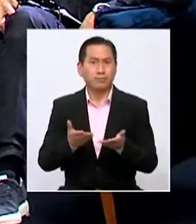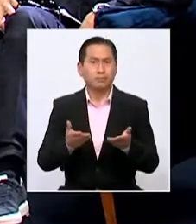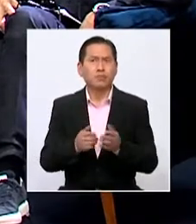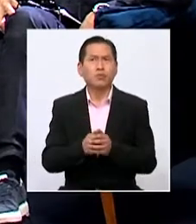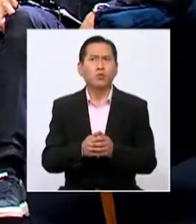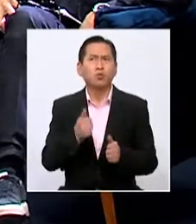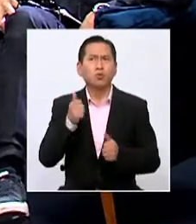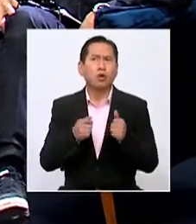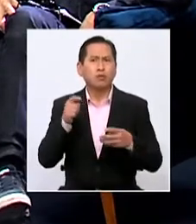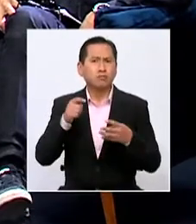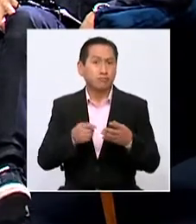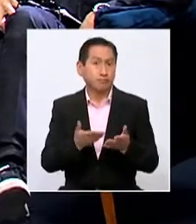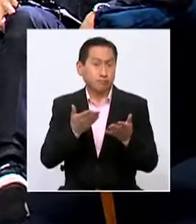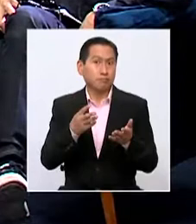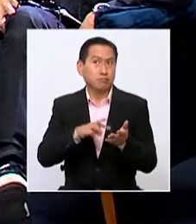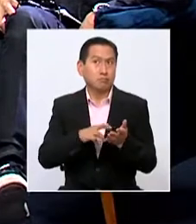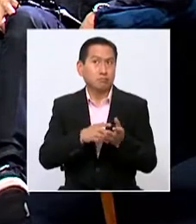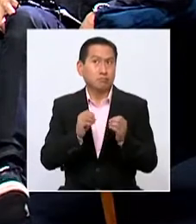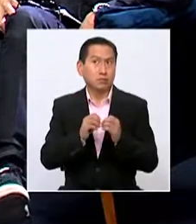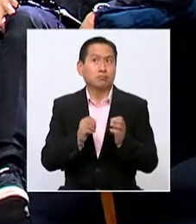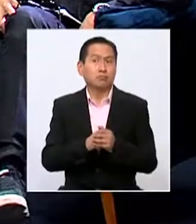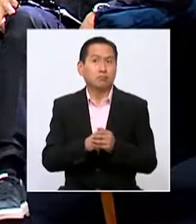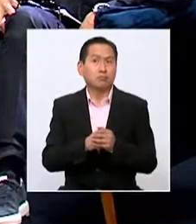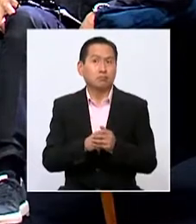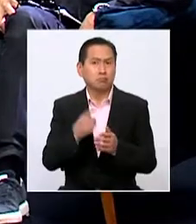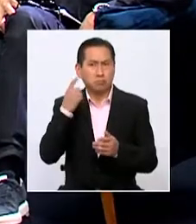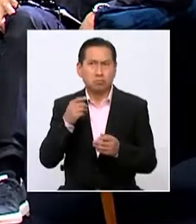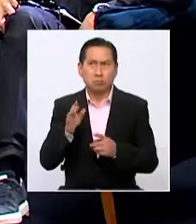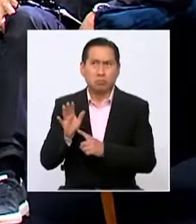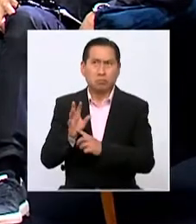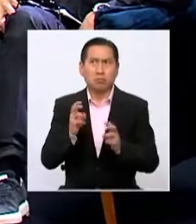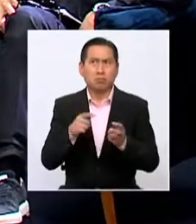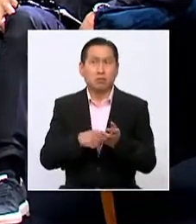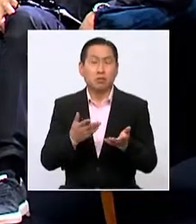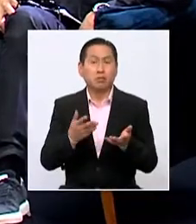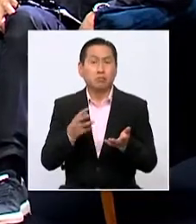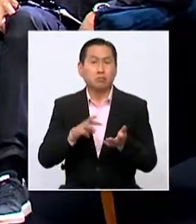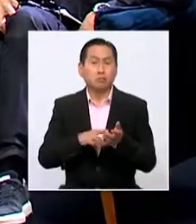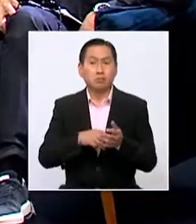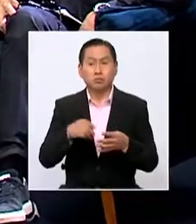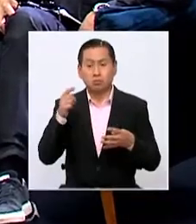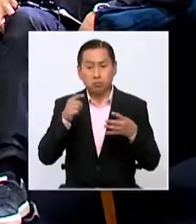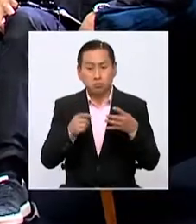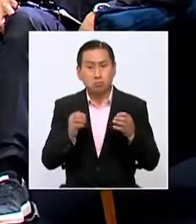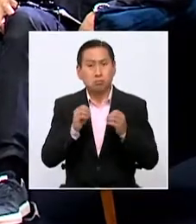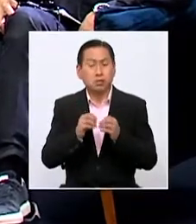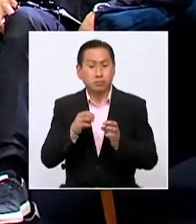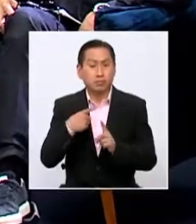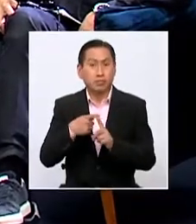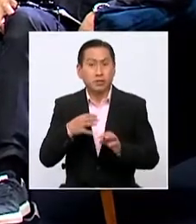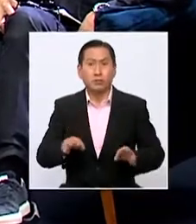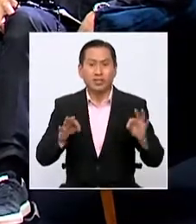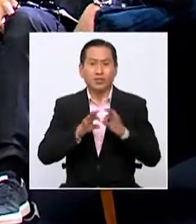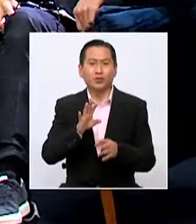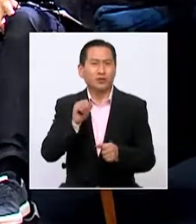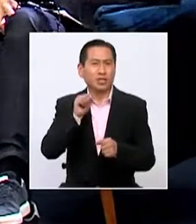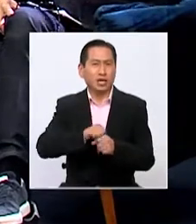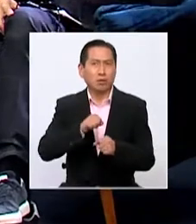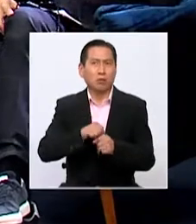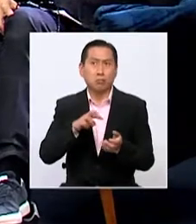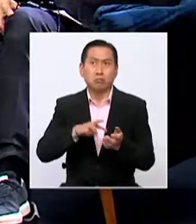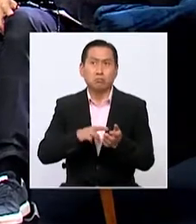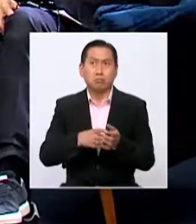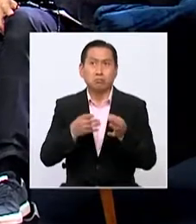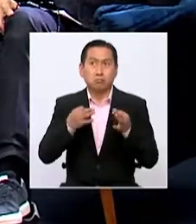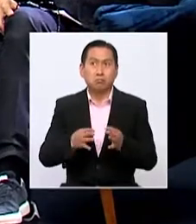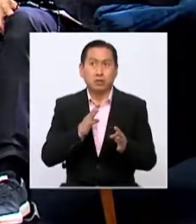son estos elementos? No quiero decir clave del éxito porque suena muy comercial, pero sí aquellos elementos que resaltarías de tu trabajo que ha logrado que